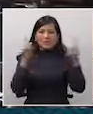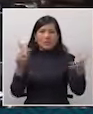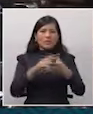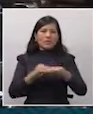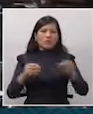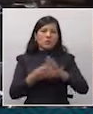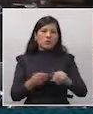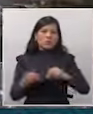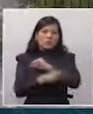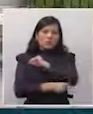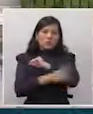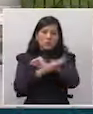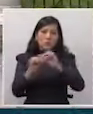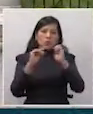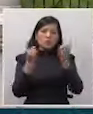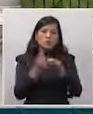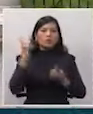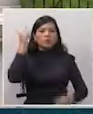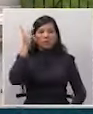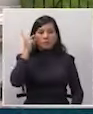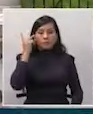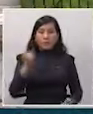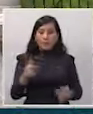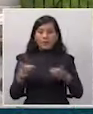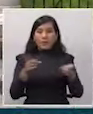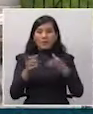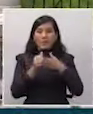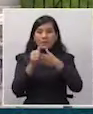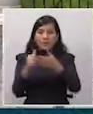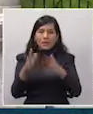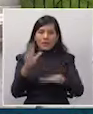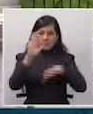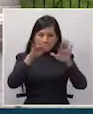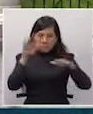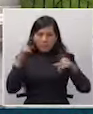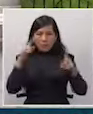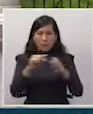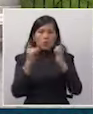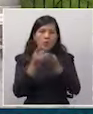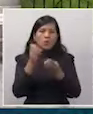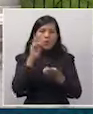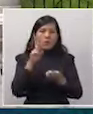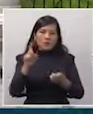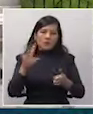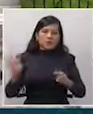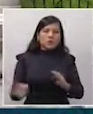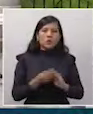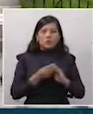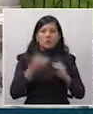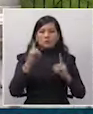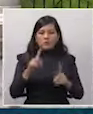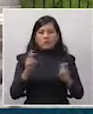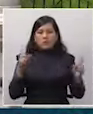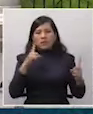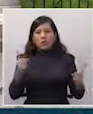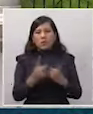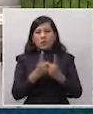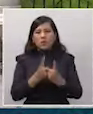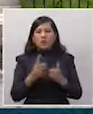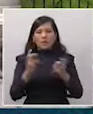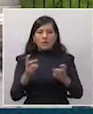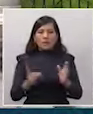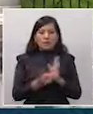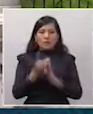país y de un partido político. Los dirigentes han convocado al sector evista a sumarse a este encuentro a desarrollarse en la Ciudad del